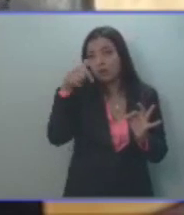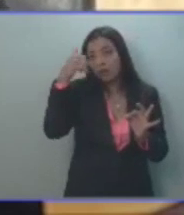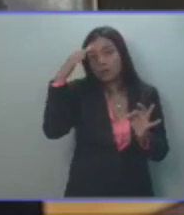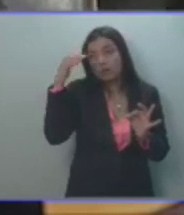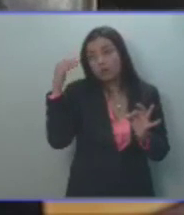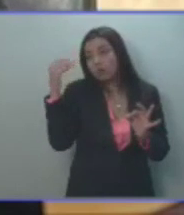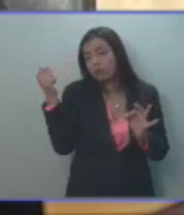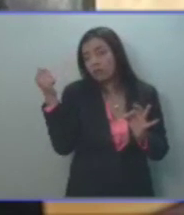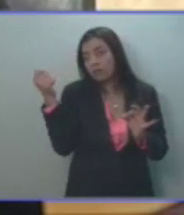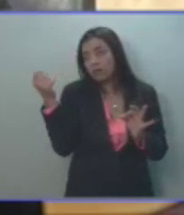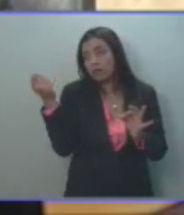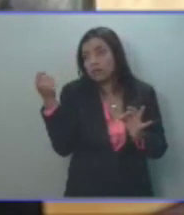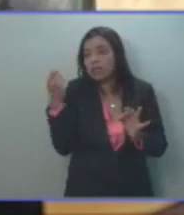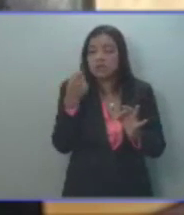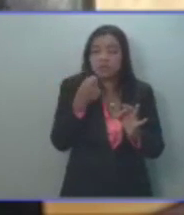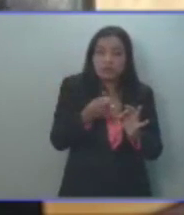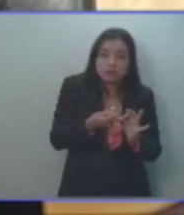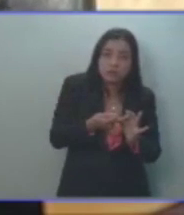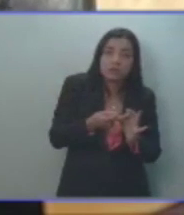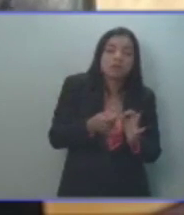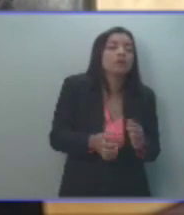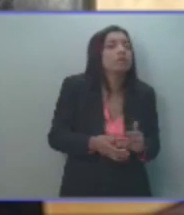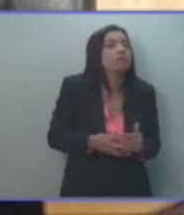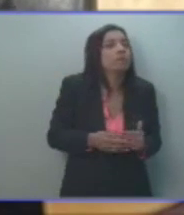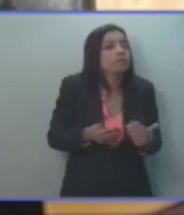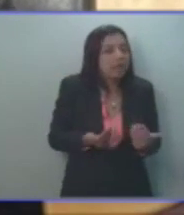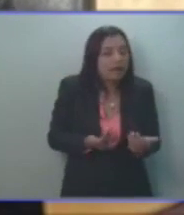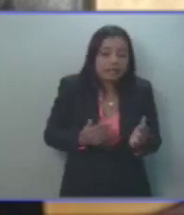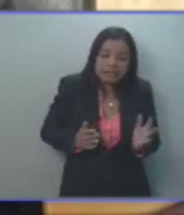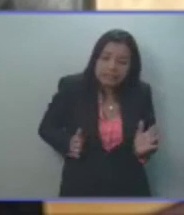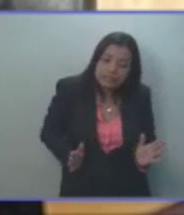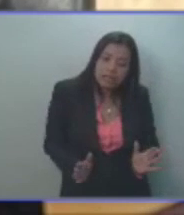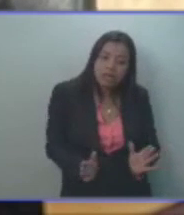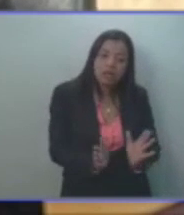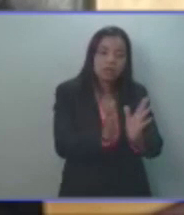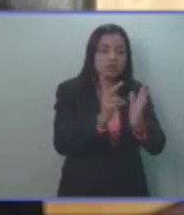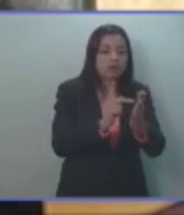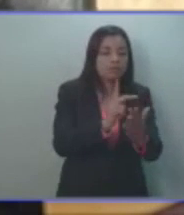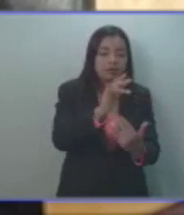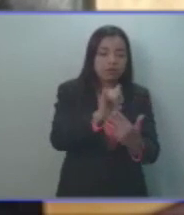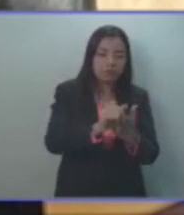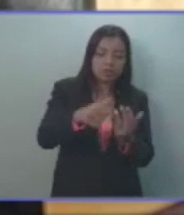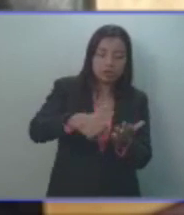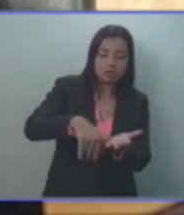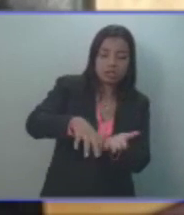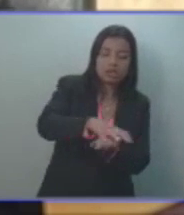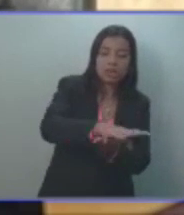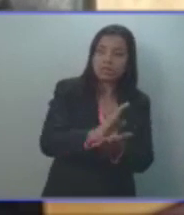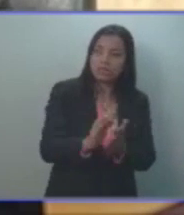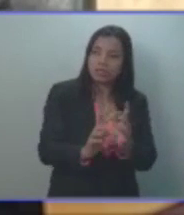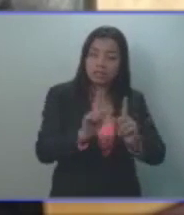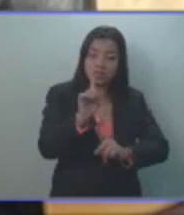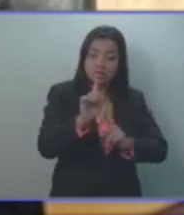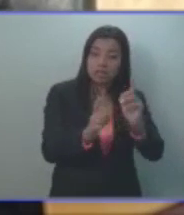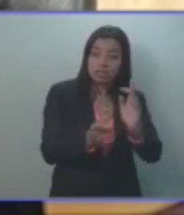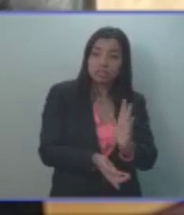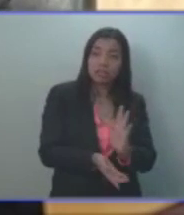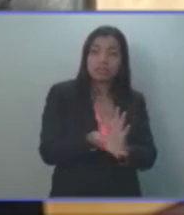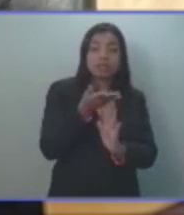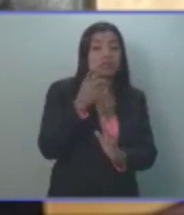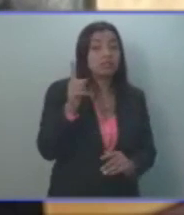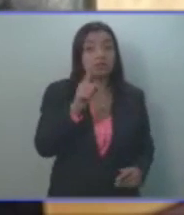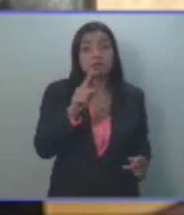que por supuesto iba a ayudar que el proyecto municipal se llevara adelante. No se